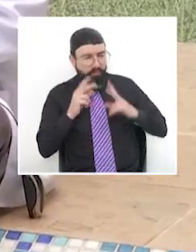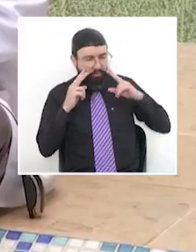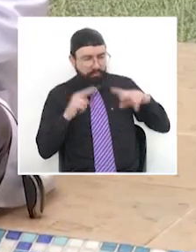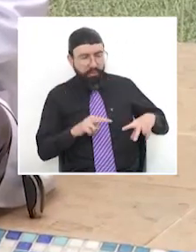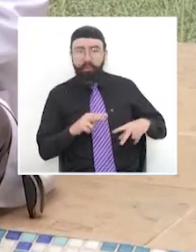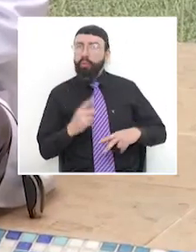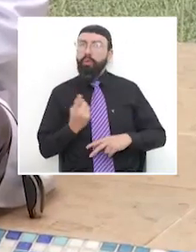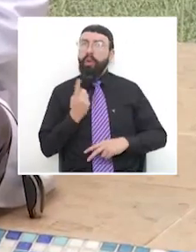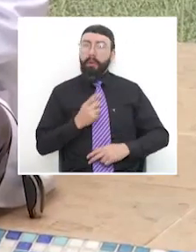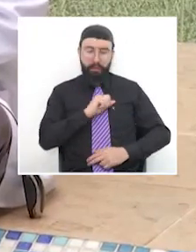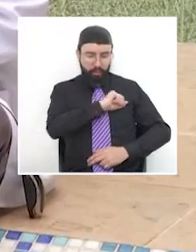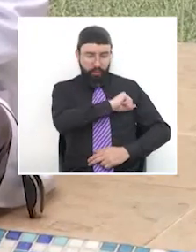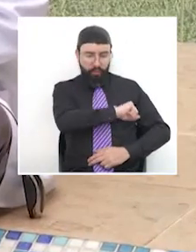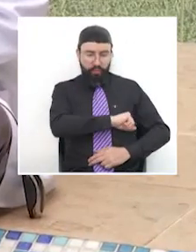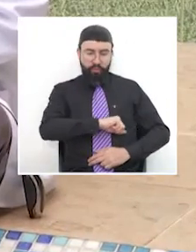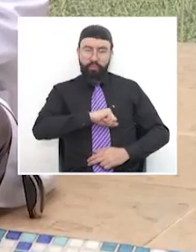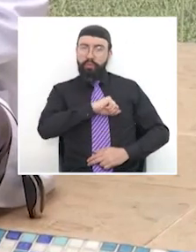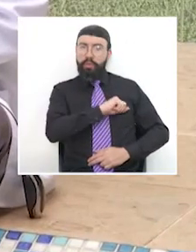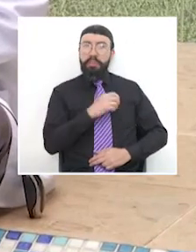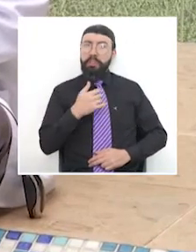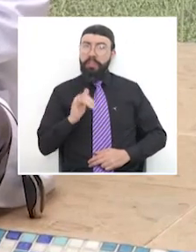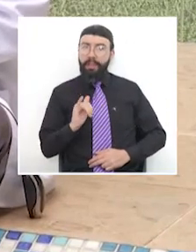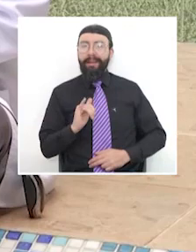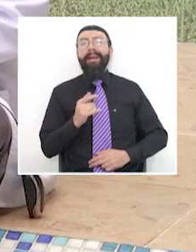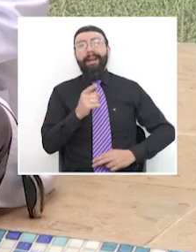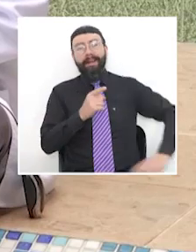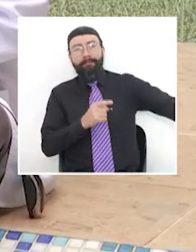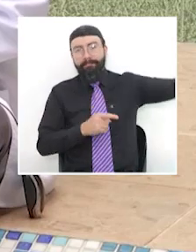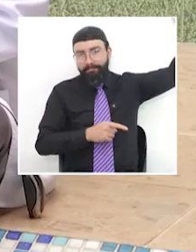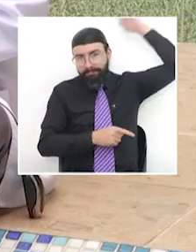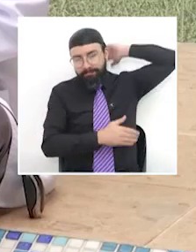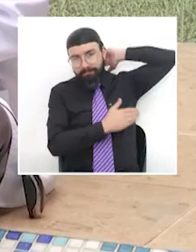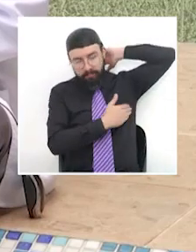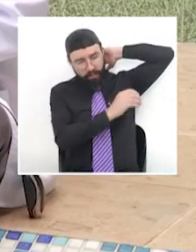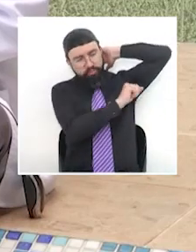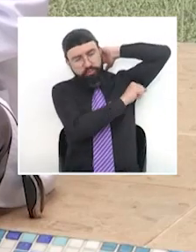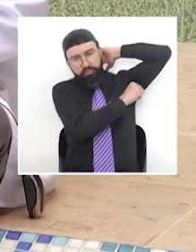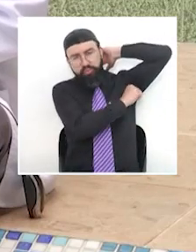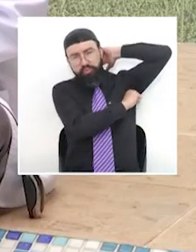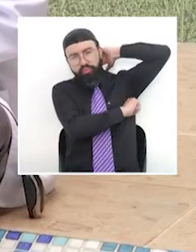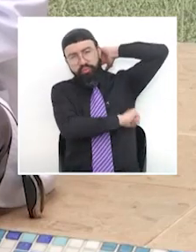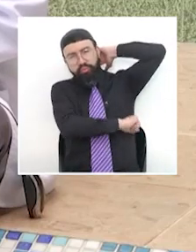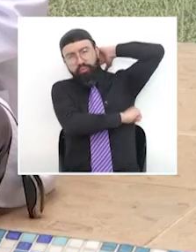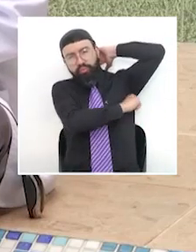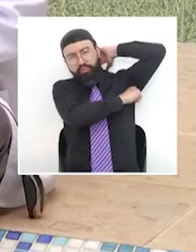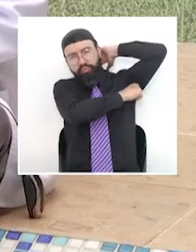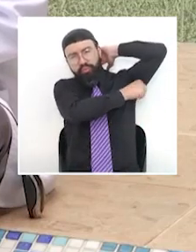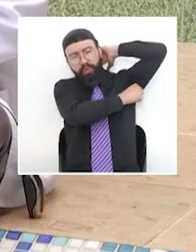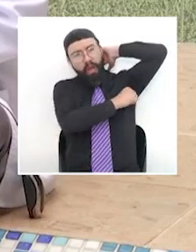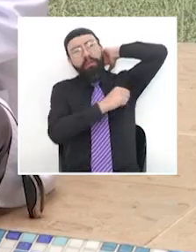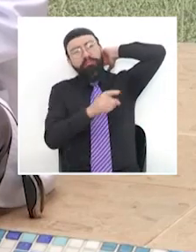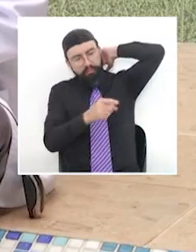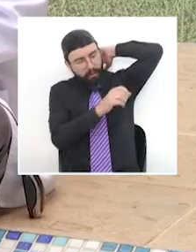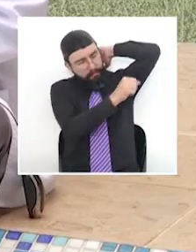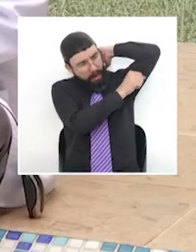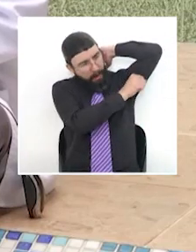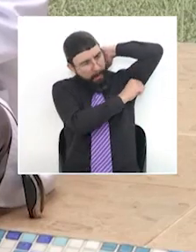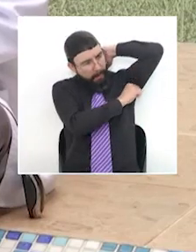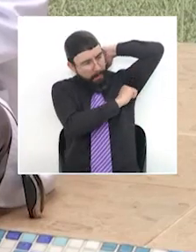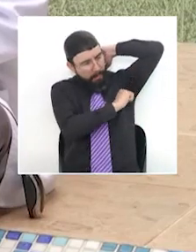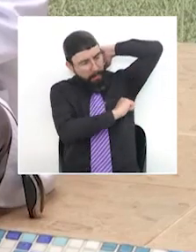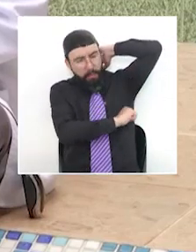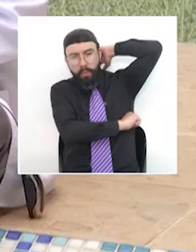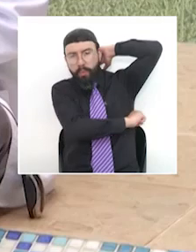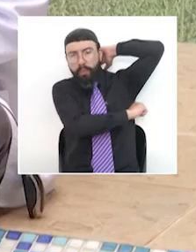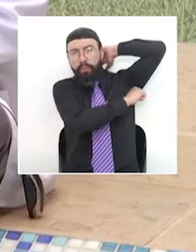son los senos. El amiguito de los senos son las axilas. Siempre se le hace la ecografía de seno y axila y acá